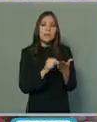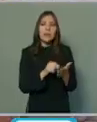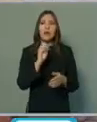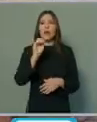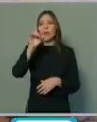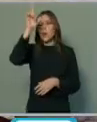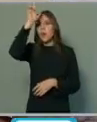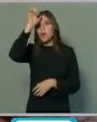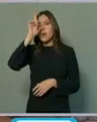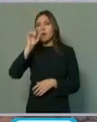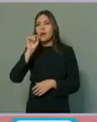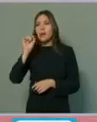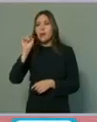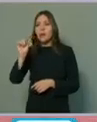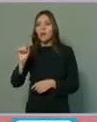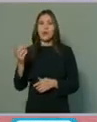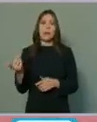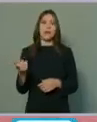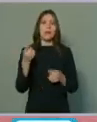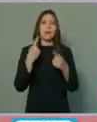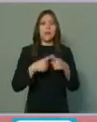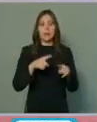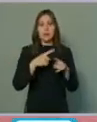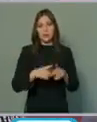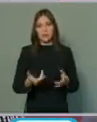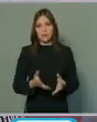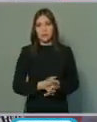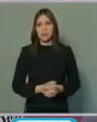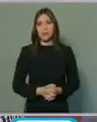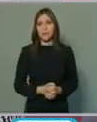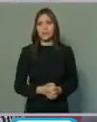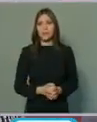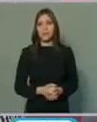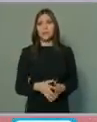ese lunar que tiene cielito lindo junto a la boca.